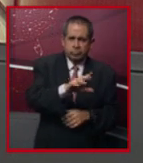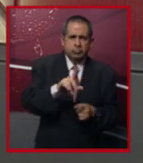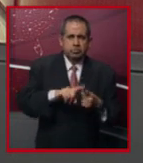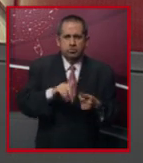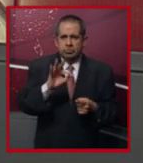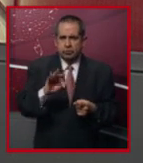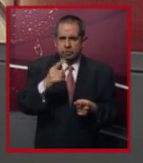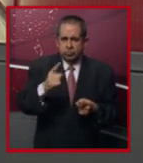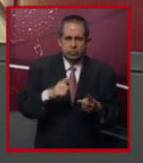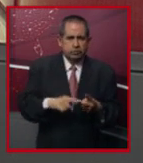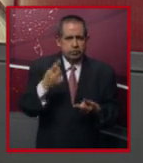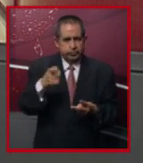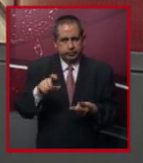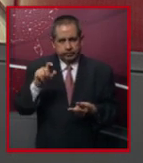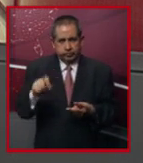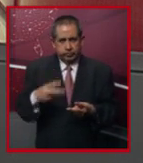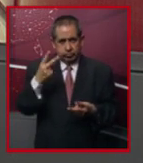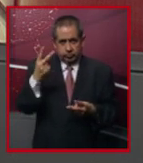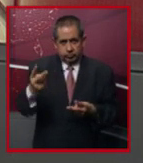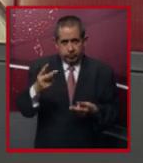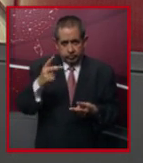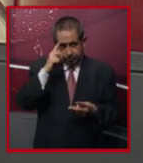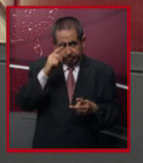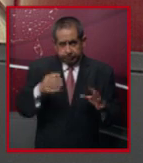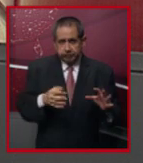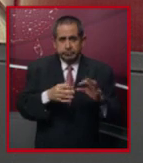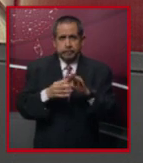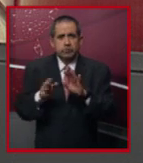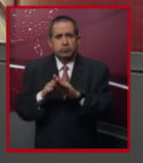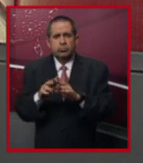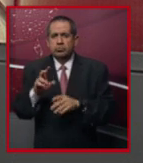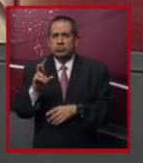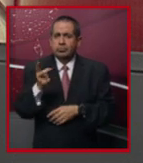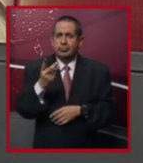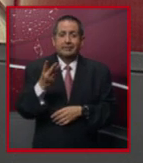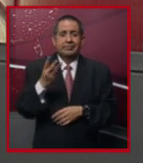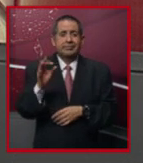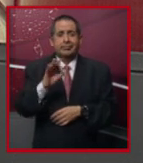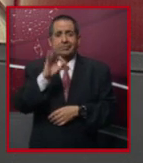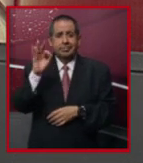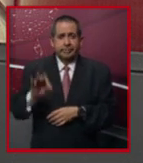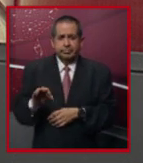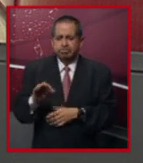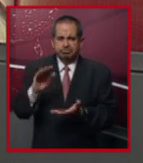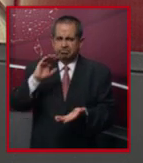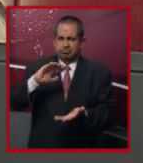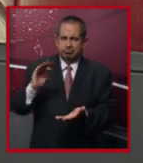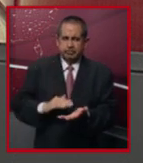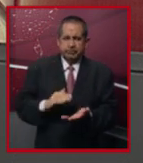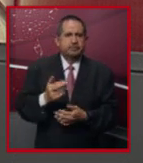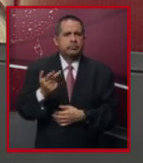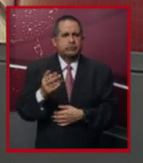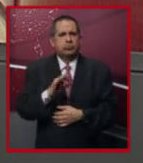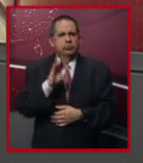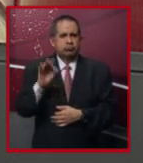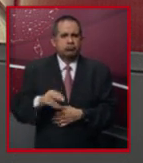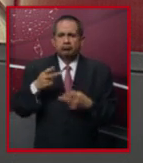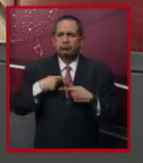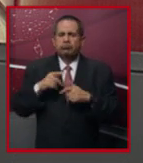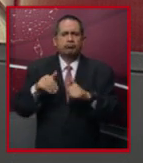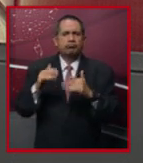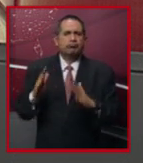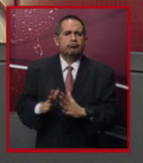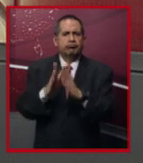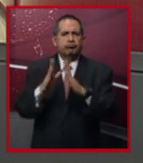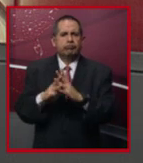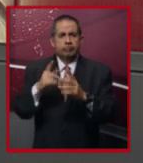artículos 35, 41 y 122 a fin de disminuir del 33 al 25% el umbral de participación